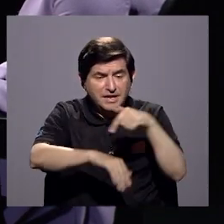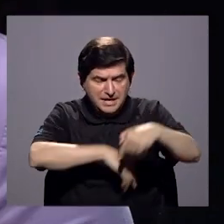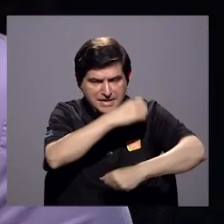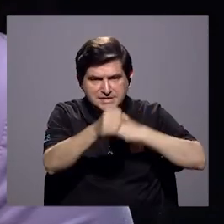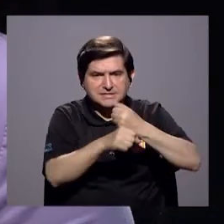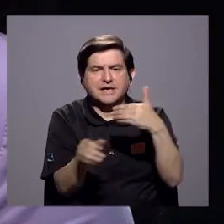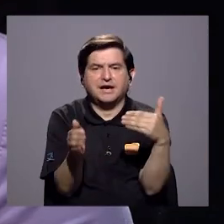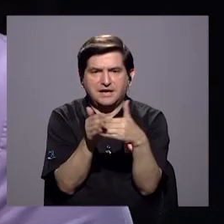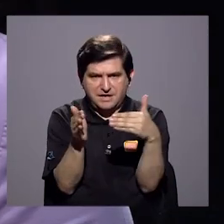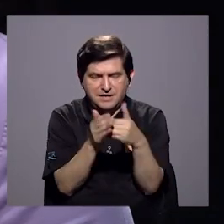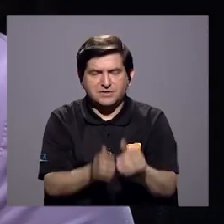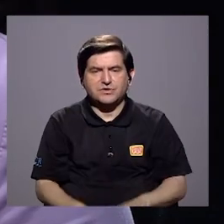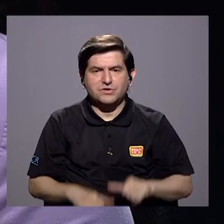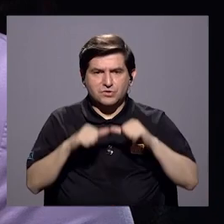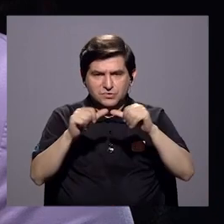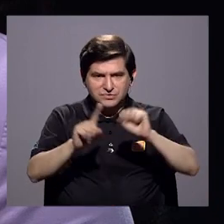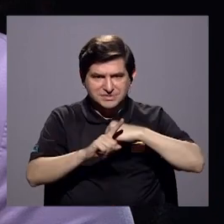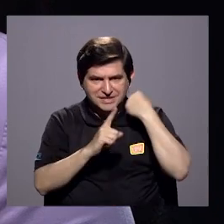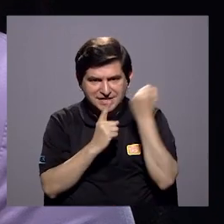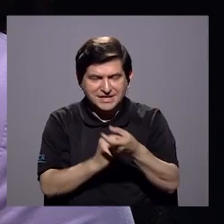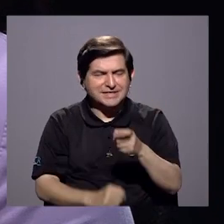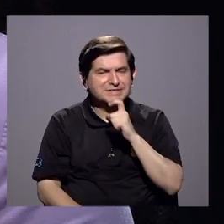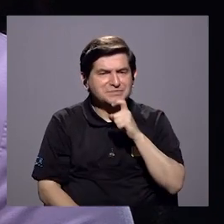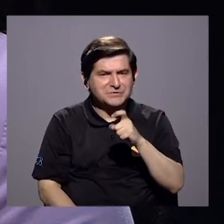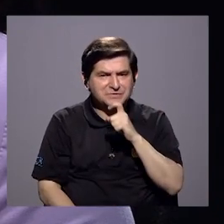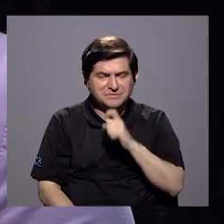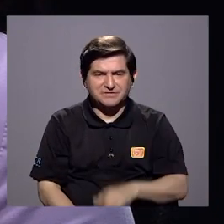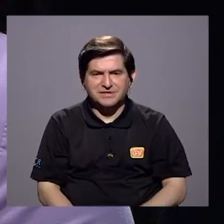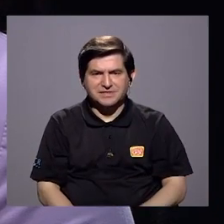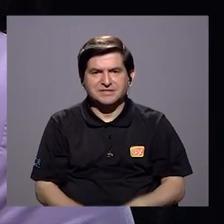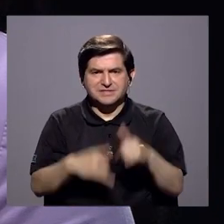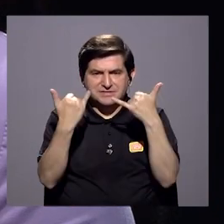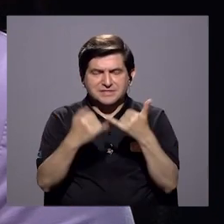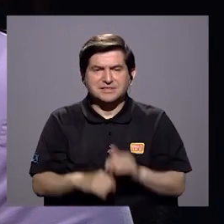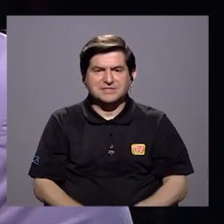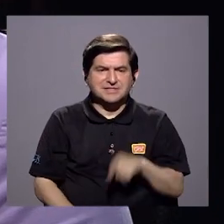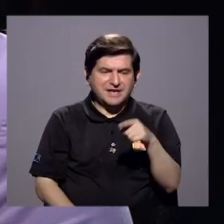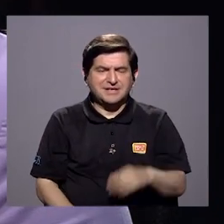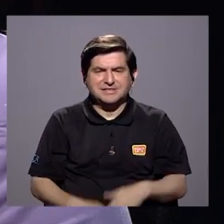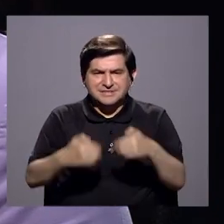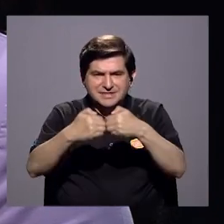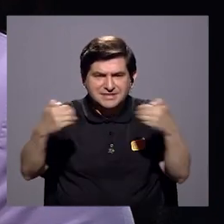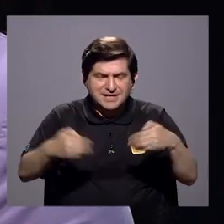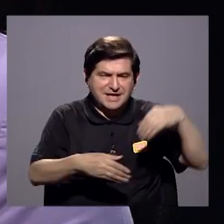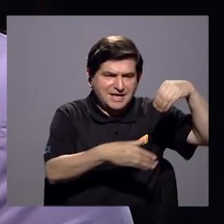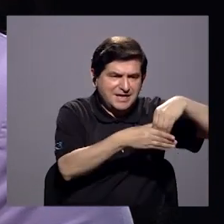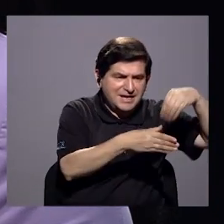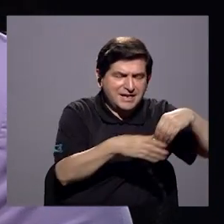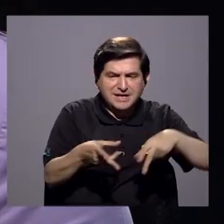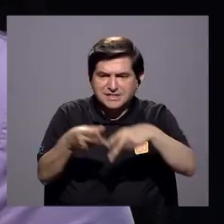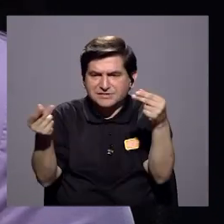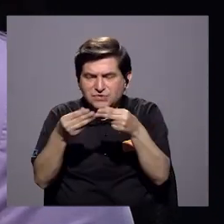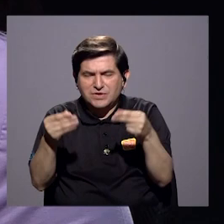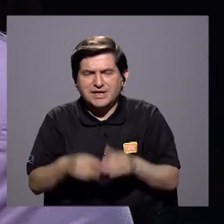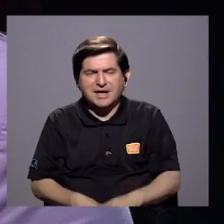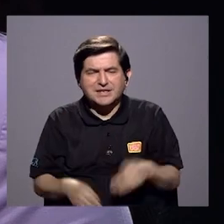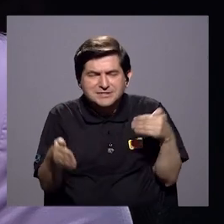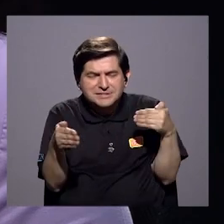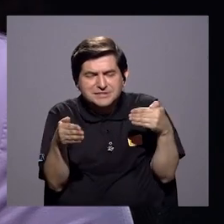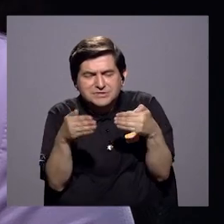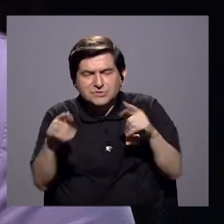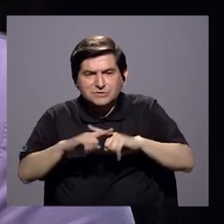año nuevamente, seguimos en una situación crítica, hemos cerrado ese gap o esa brecha entre ingresos y gastos, pero todavía está